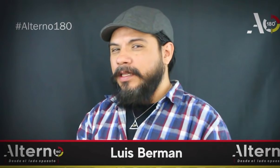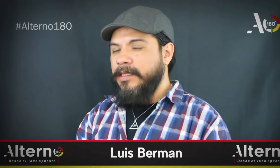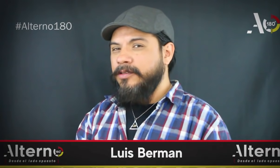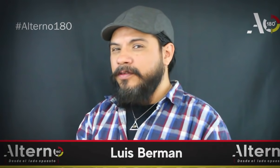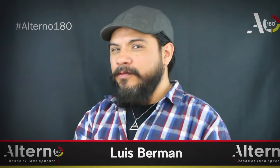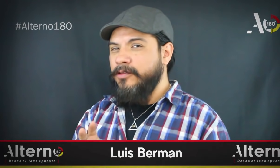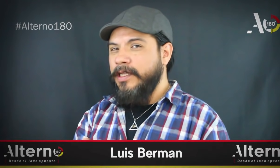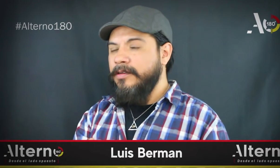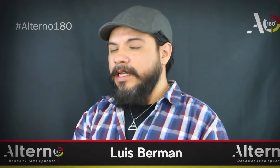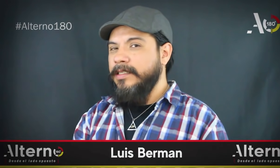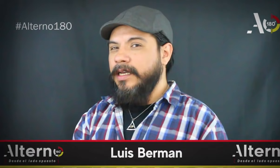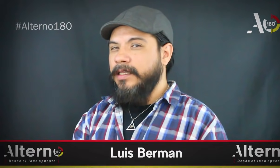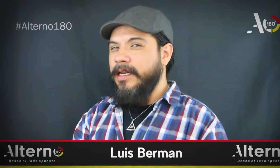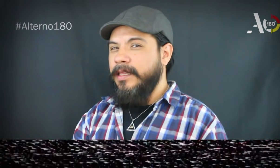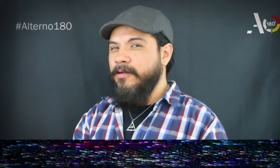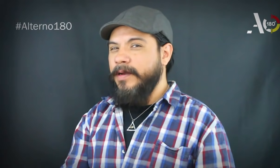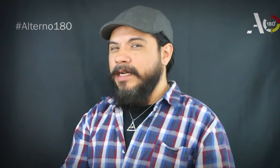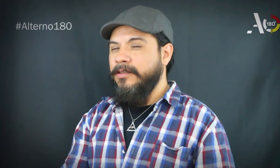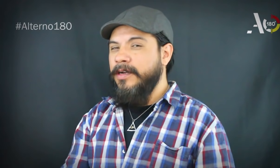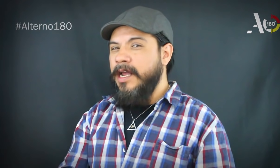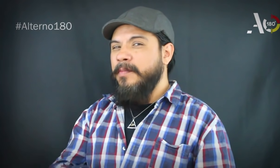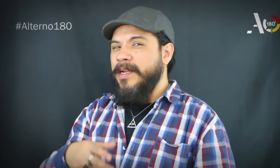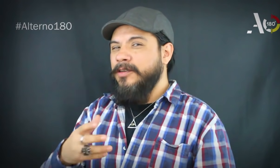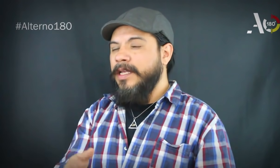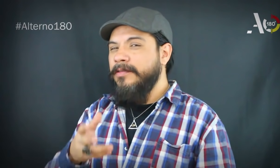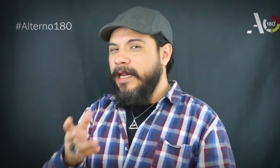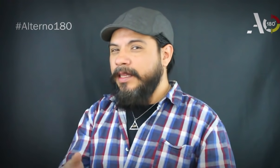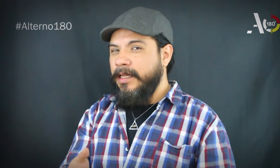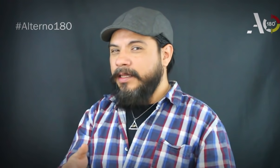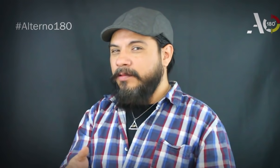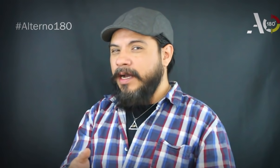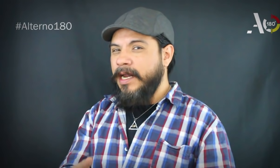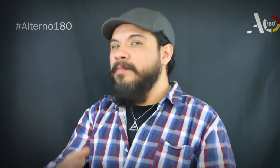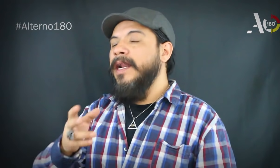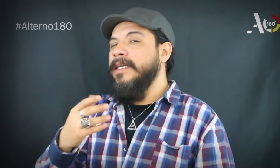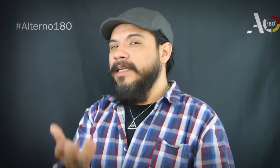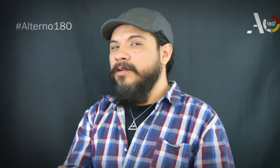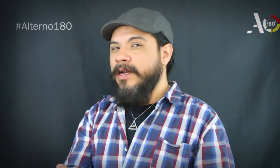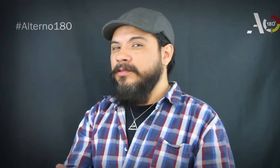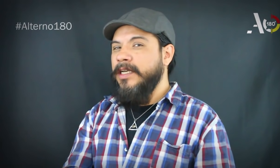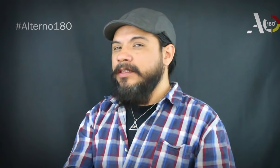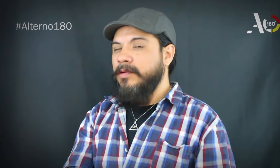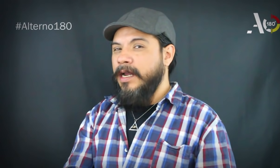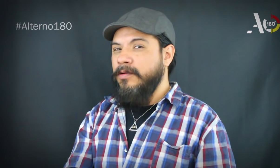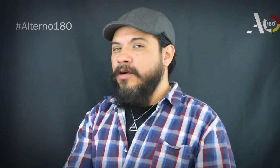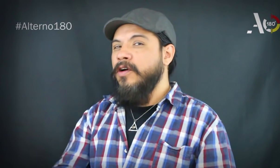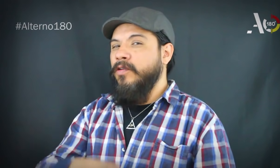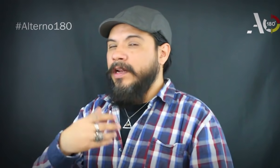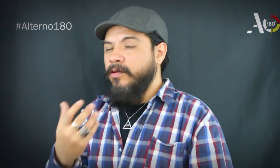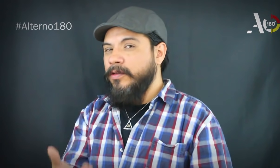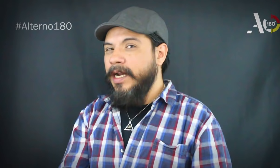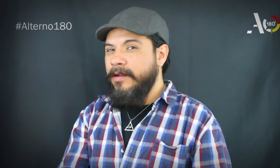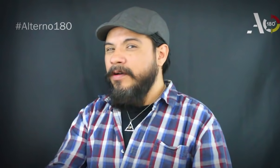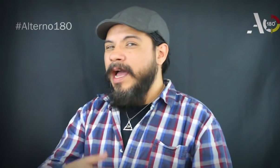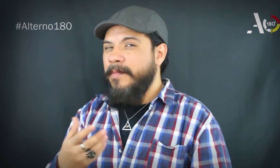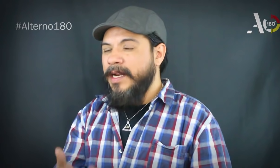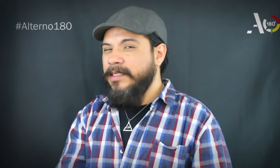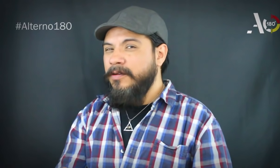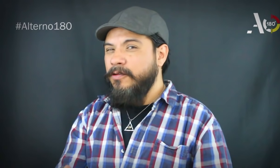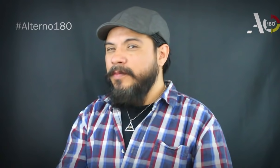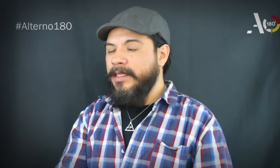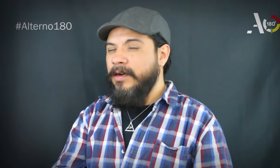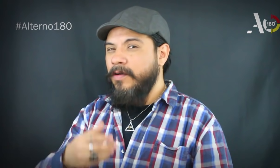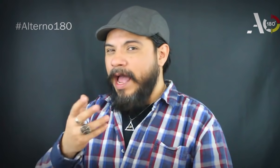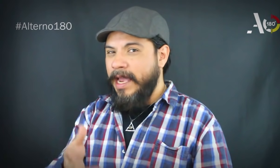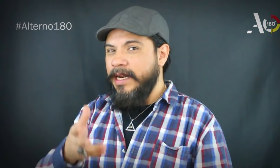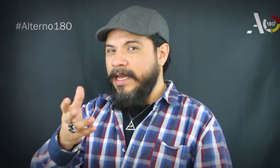antes de su detención, funcionarios de la Secretaría de Gobernación presionaron al edil de Tehuacán para hacerlo renunciar a su cargo, o de lo contrario,